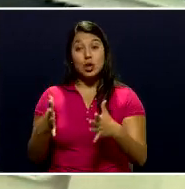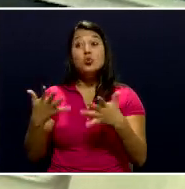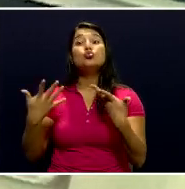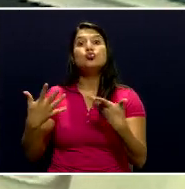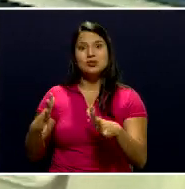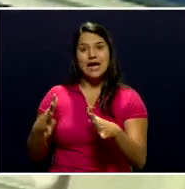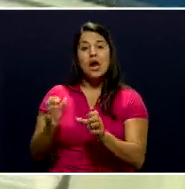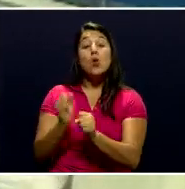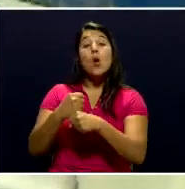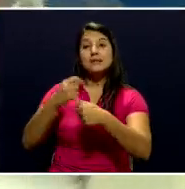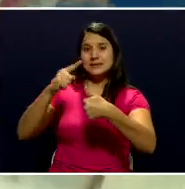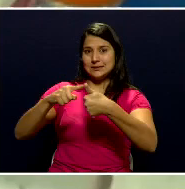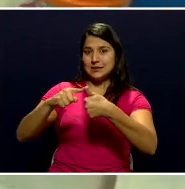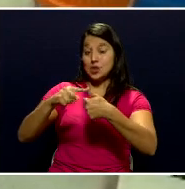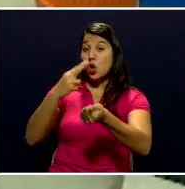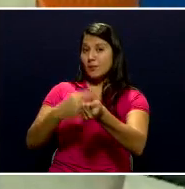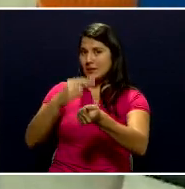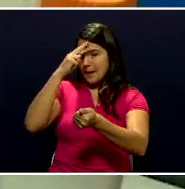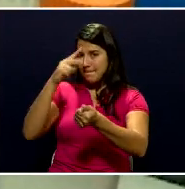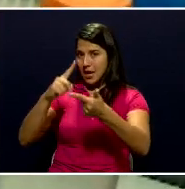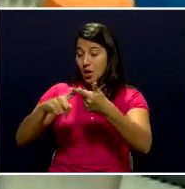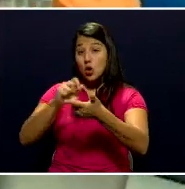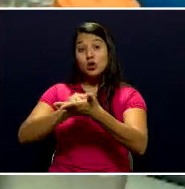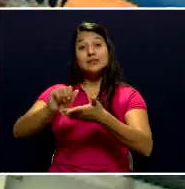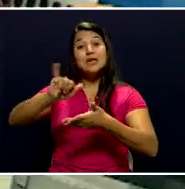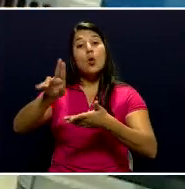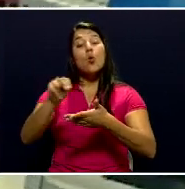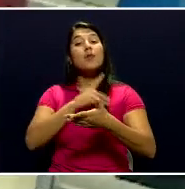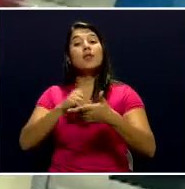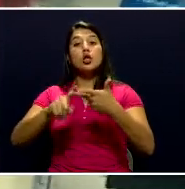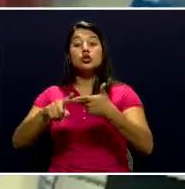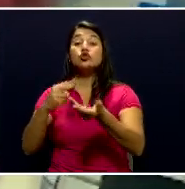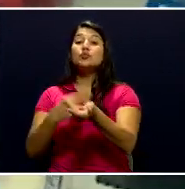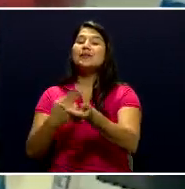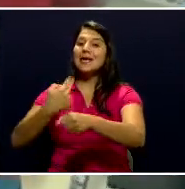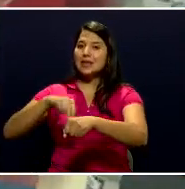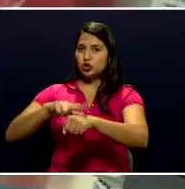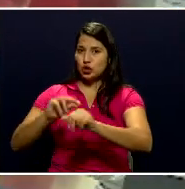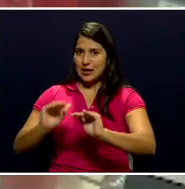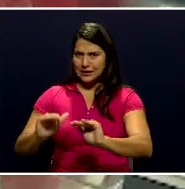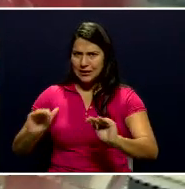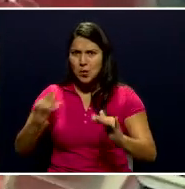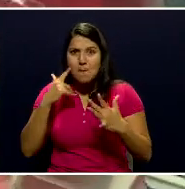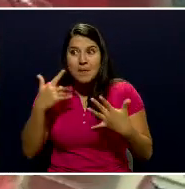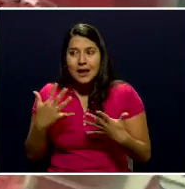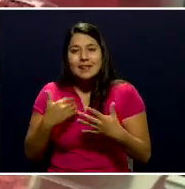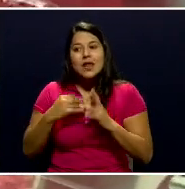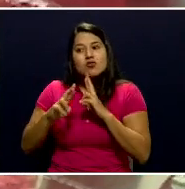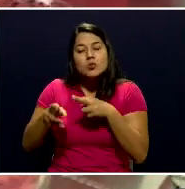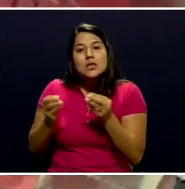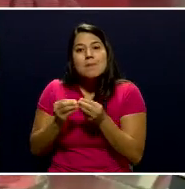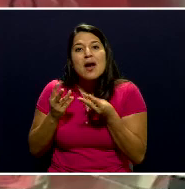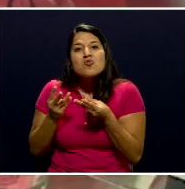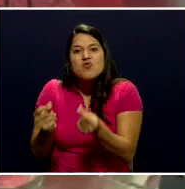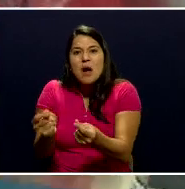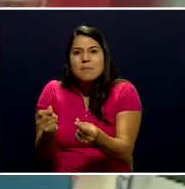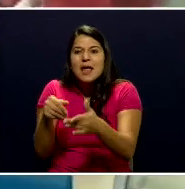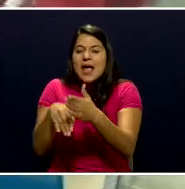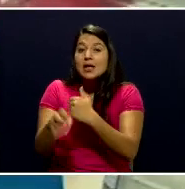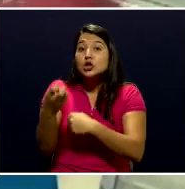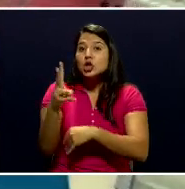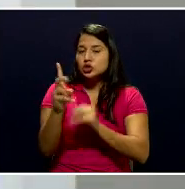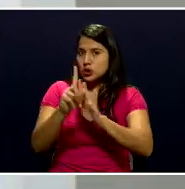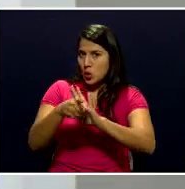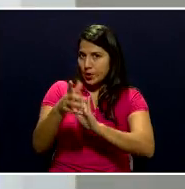en los hospitales México, San Juan de Dios y el Nacional de Niños, con el objetivo de tener una respuesta más rápida en aproximadamente 12